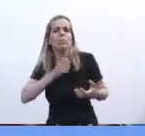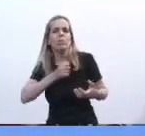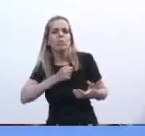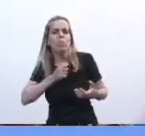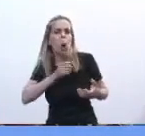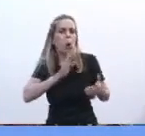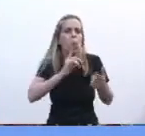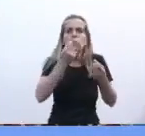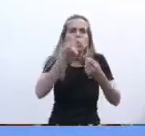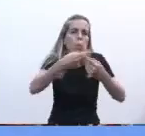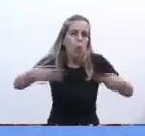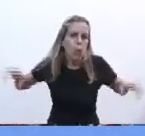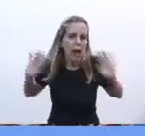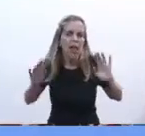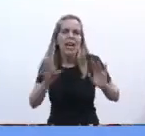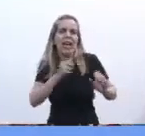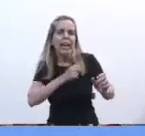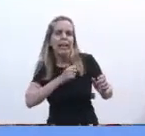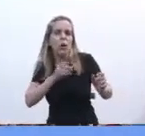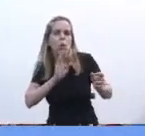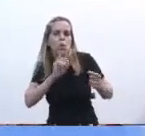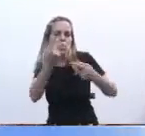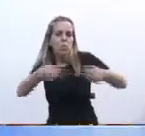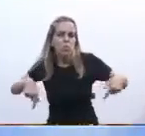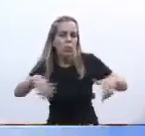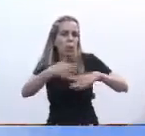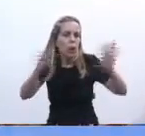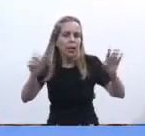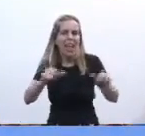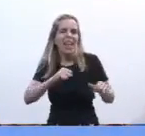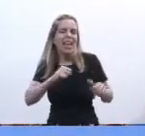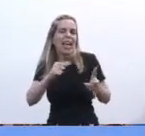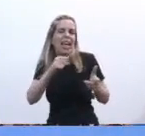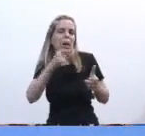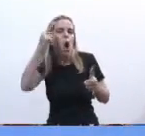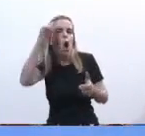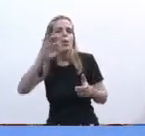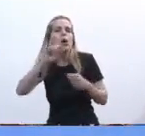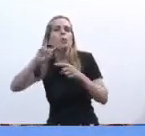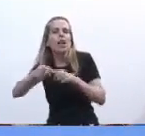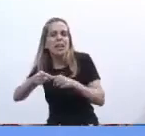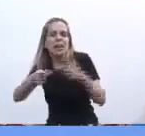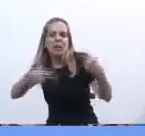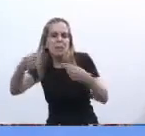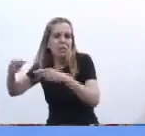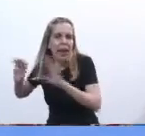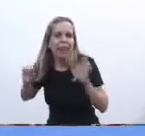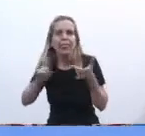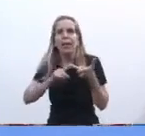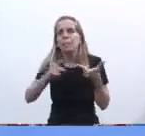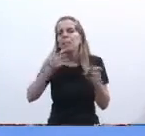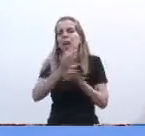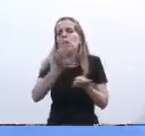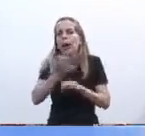práctica en distintas religiones en distintas identidades políticas distintos niveles de instrucción